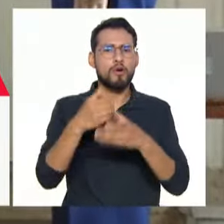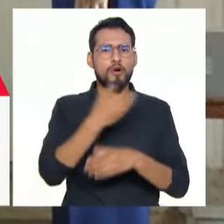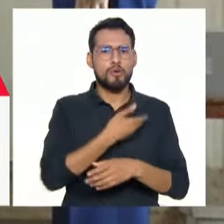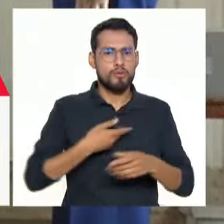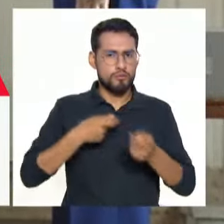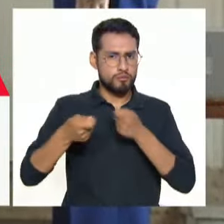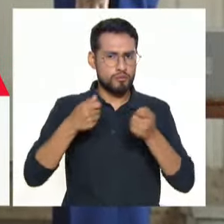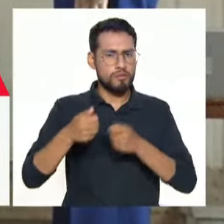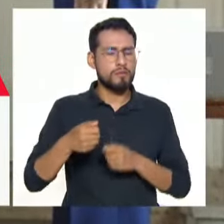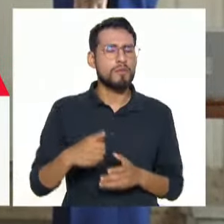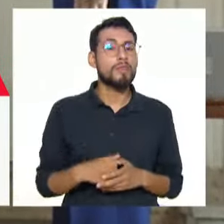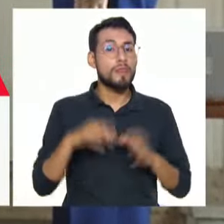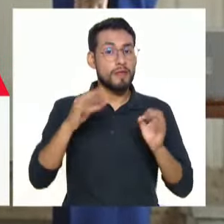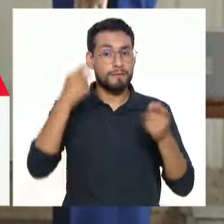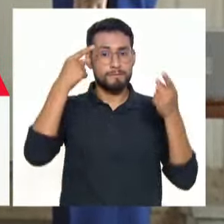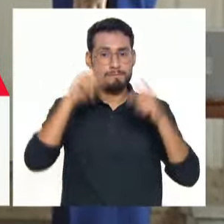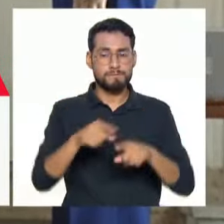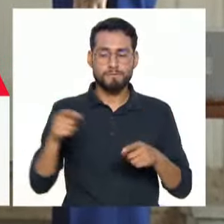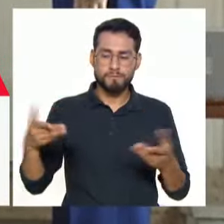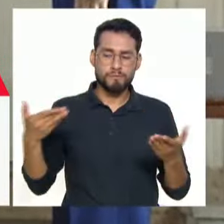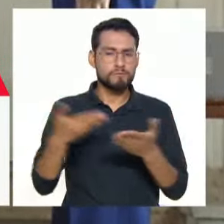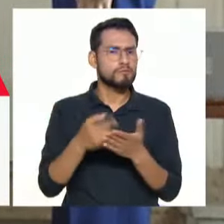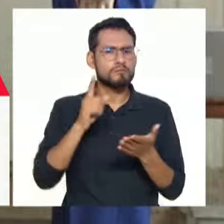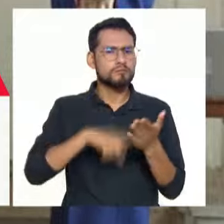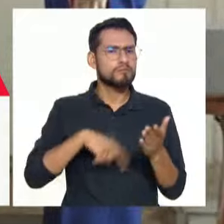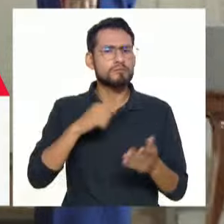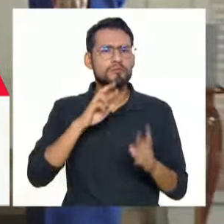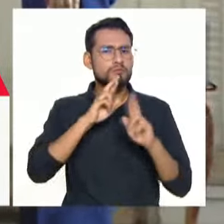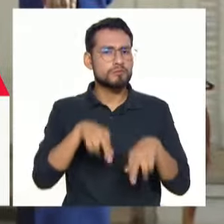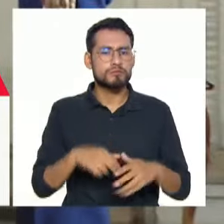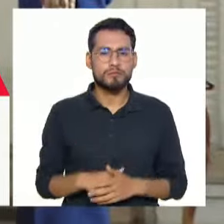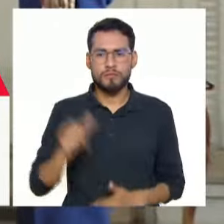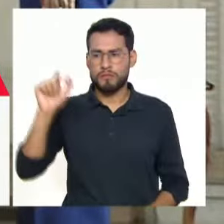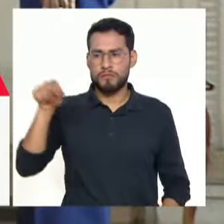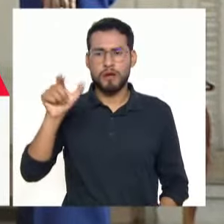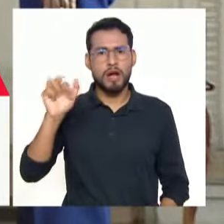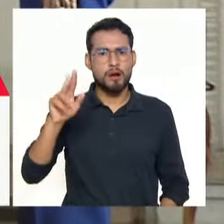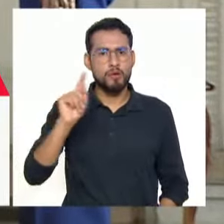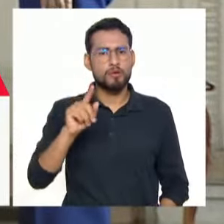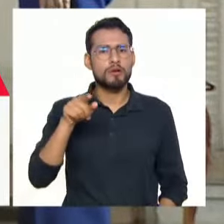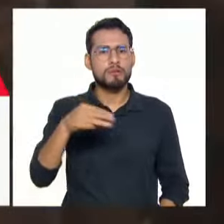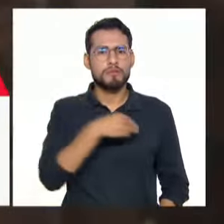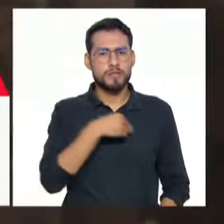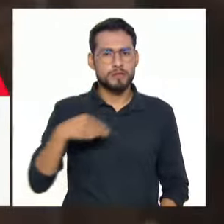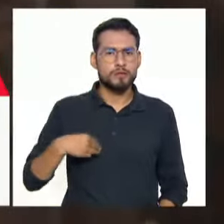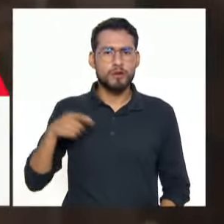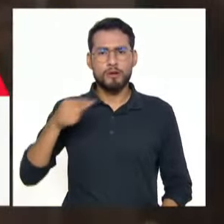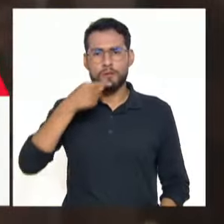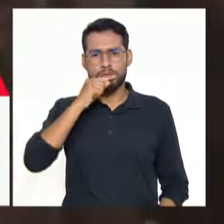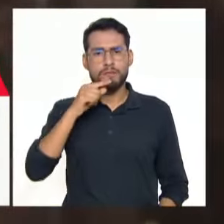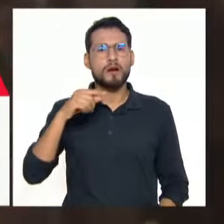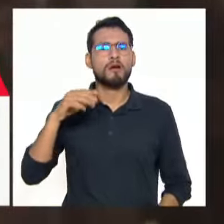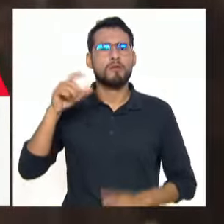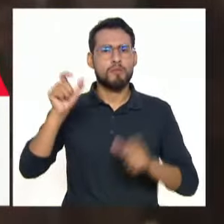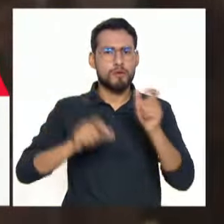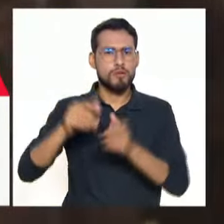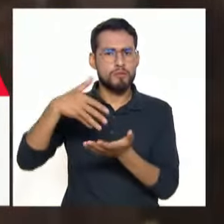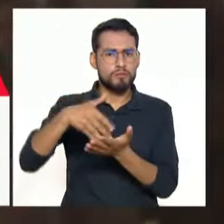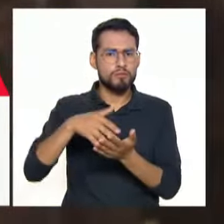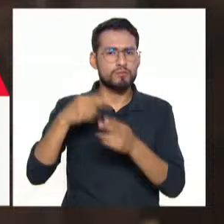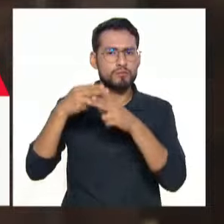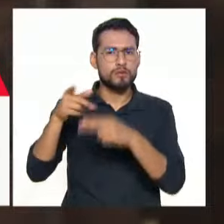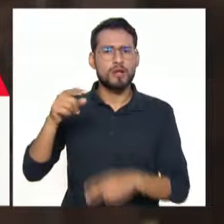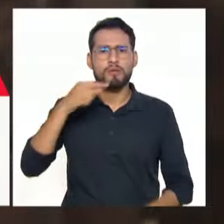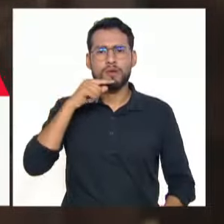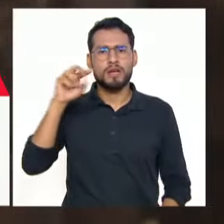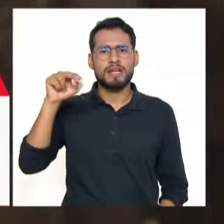Ejecutivo, y estando lo acordado, se resuelve. Artículo 1. Nombrar ministra de Estado en el Despacho de la Mujer y Poblaciones Vulnerables